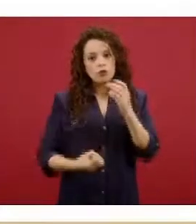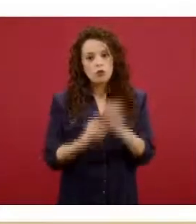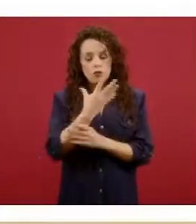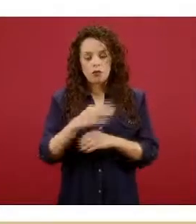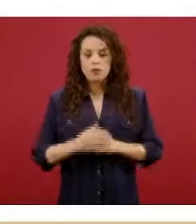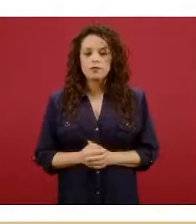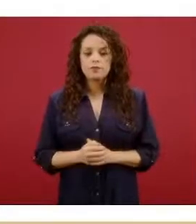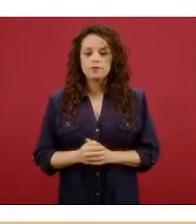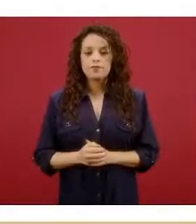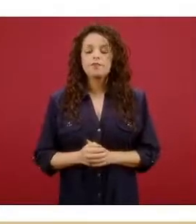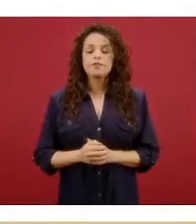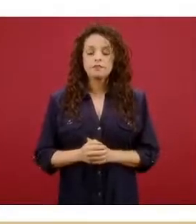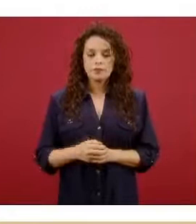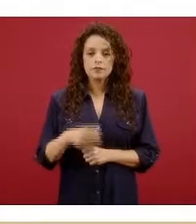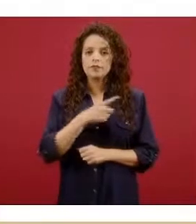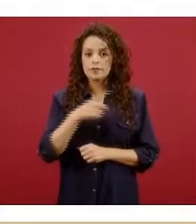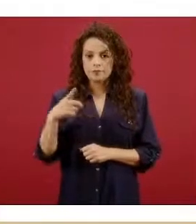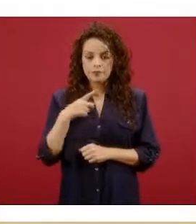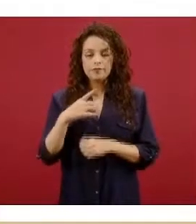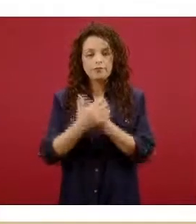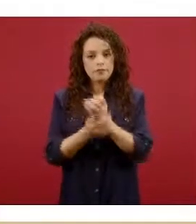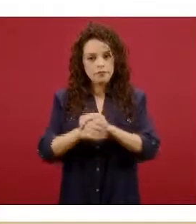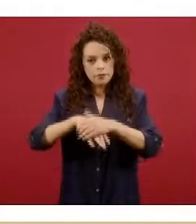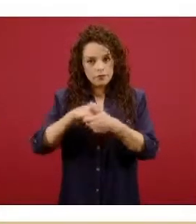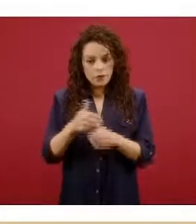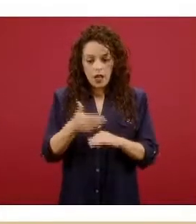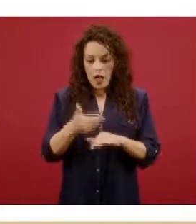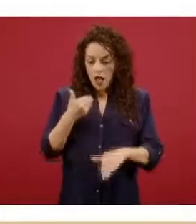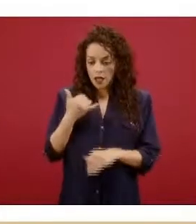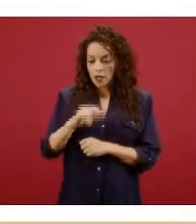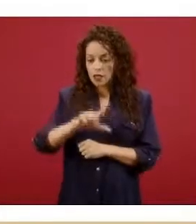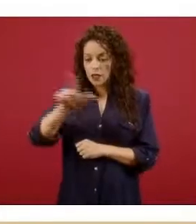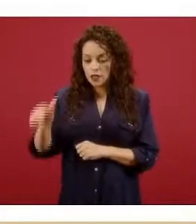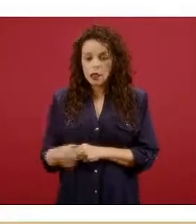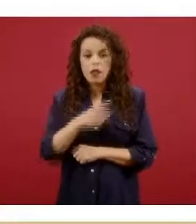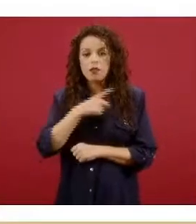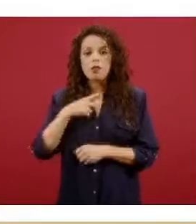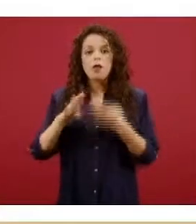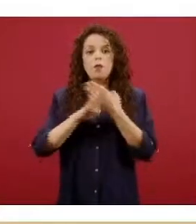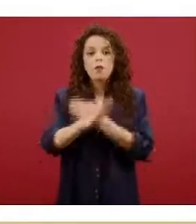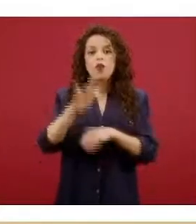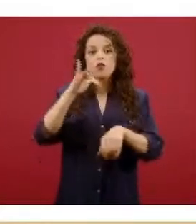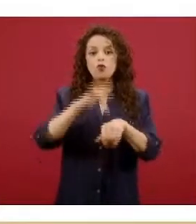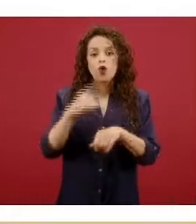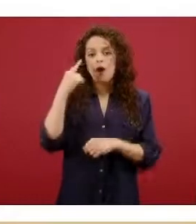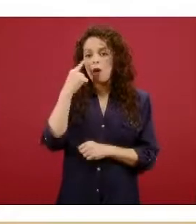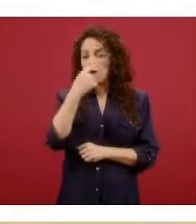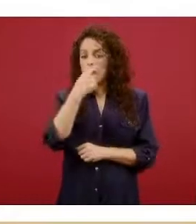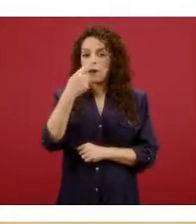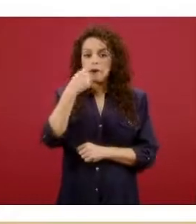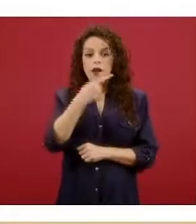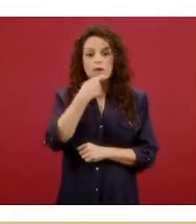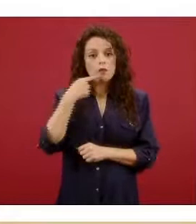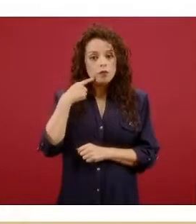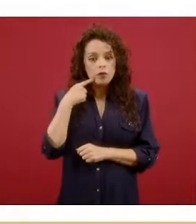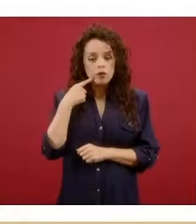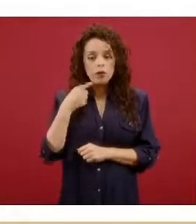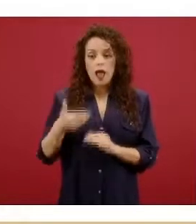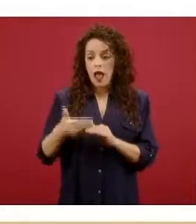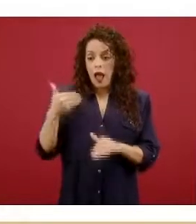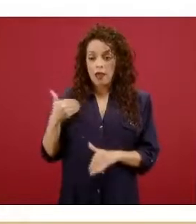contaminadas. Hay que lavarse las manos antes y después, evitar tocar ojos, nariz y boca, lavado de manos antes de